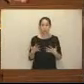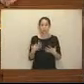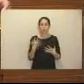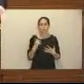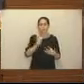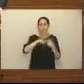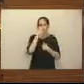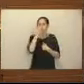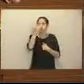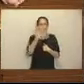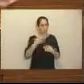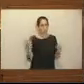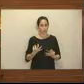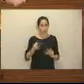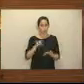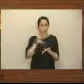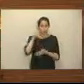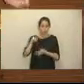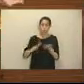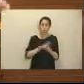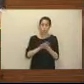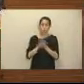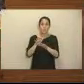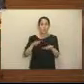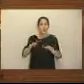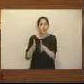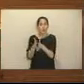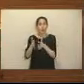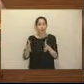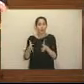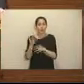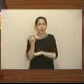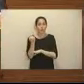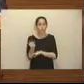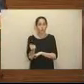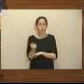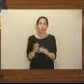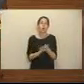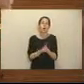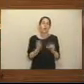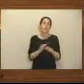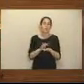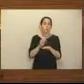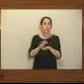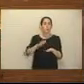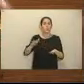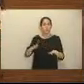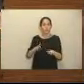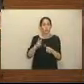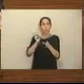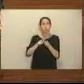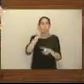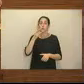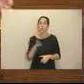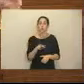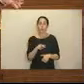careta. Cuando usted habla de mayorías amplias y reforzadas, hace referencia a una mayoría en la que estén ustedes y el